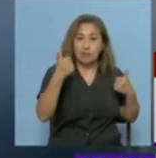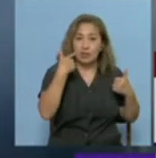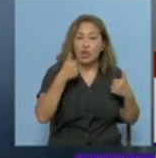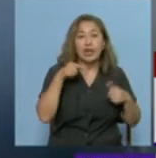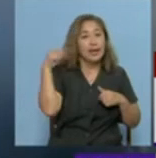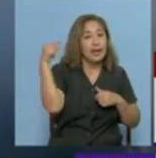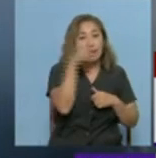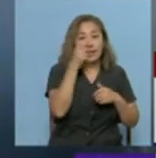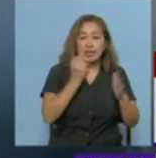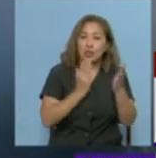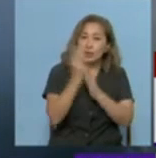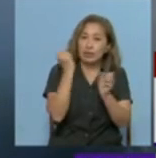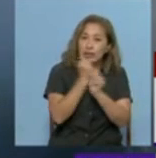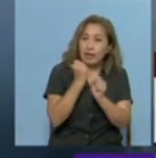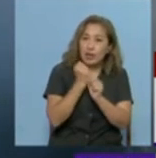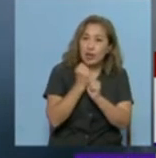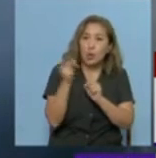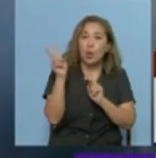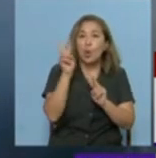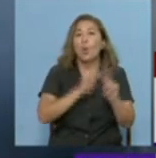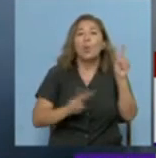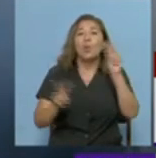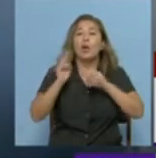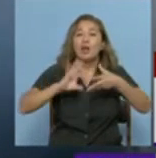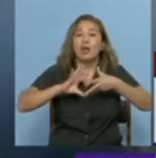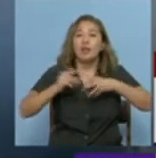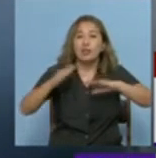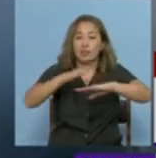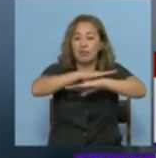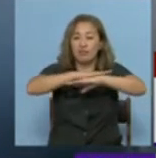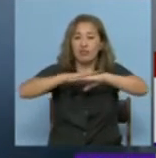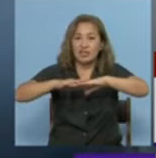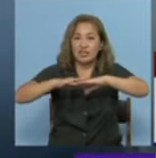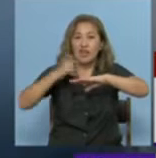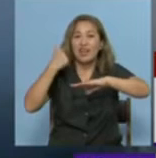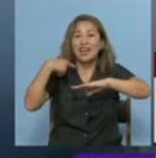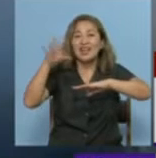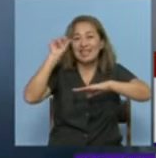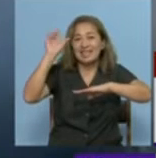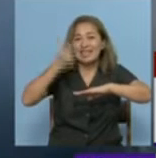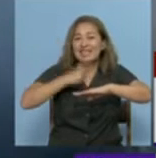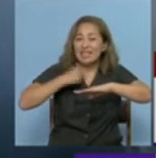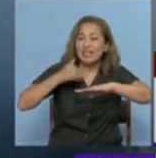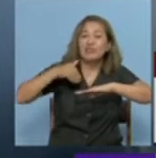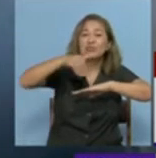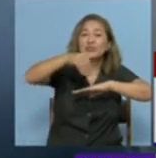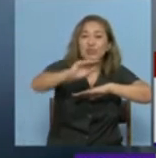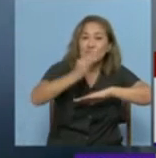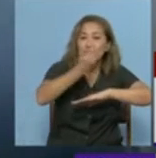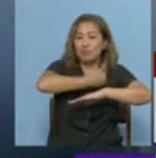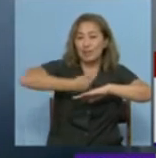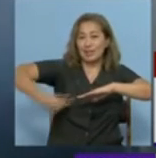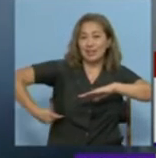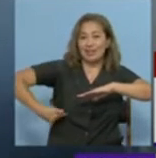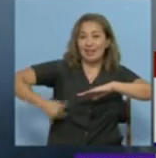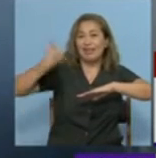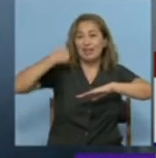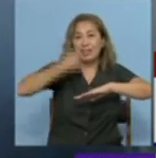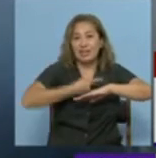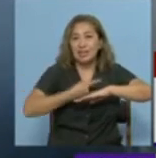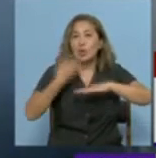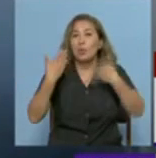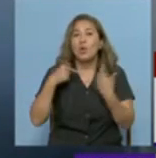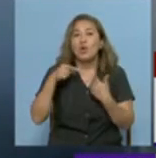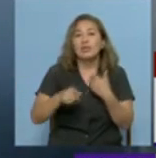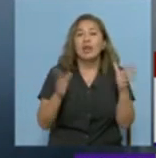estoy trabajando y consolidando cada día más la precandidatura en la idea de presentarme en lo que seguramente van a ser